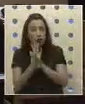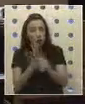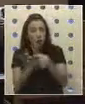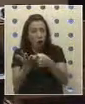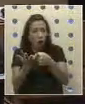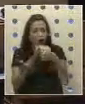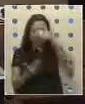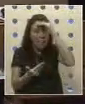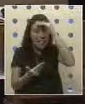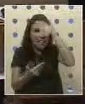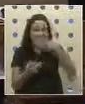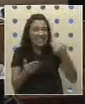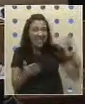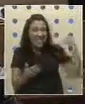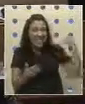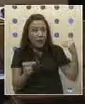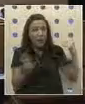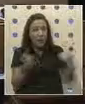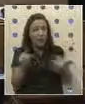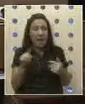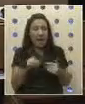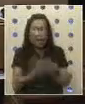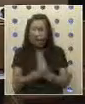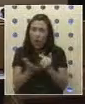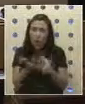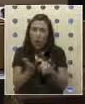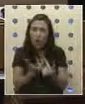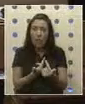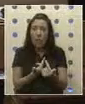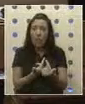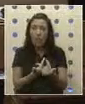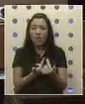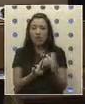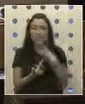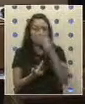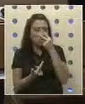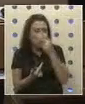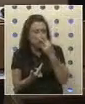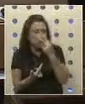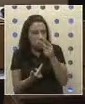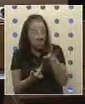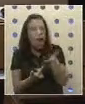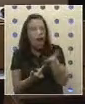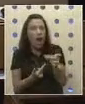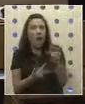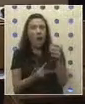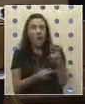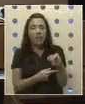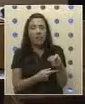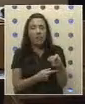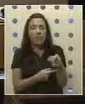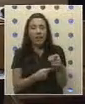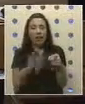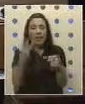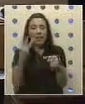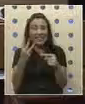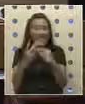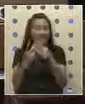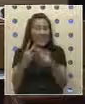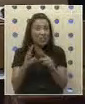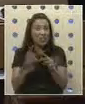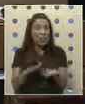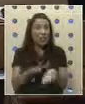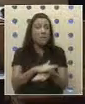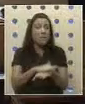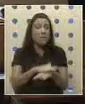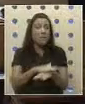experiencias de elecciones primarias, todas, presidente, sin excepción, se va a dar cuenta, presidente, que los tres atributos esenciales para que